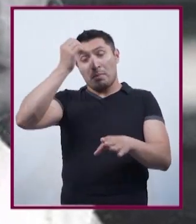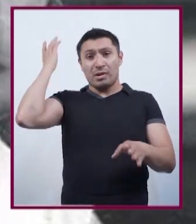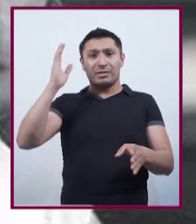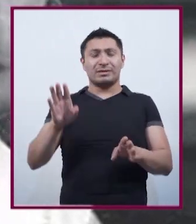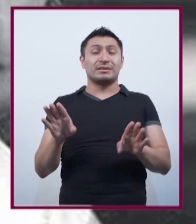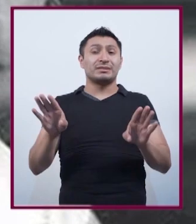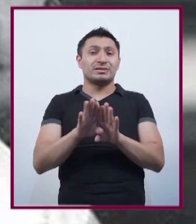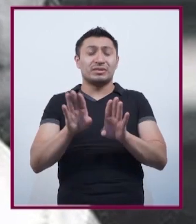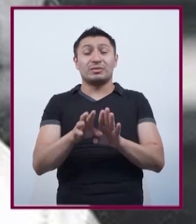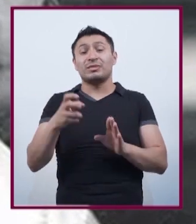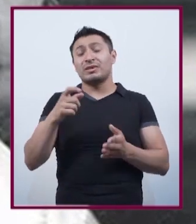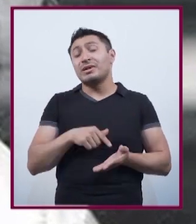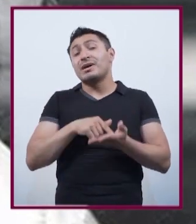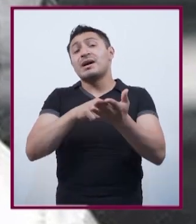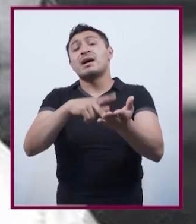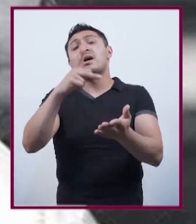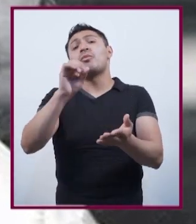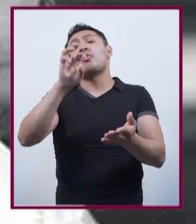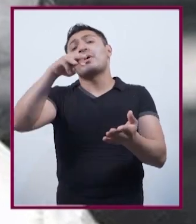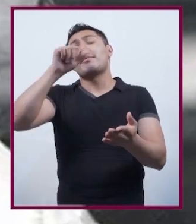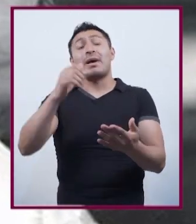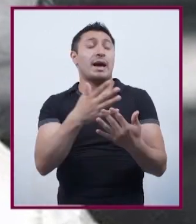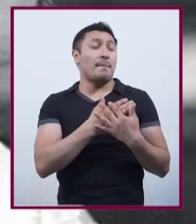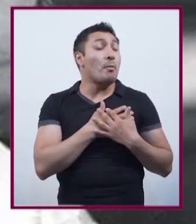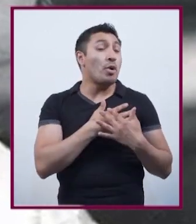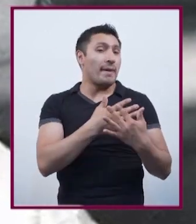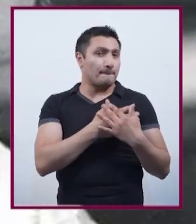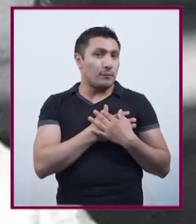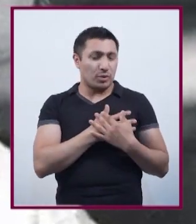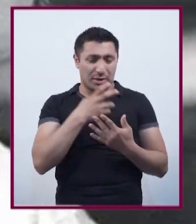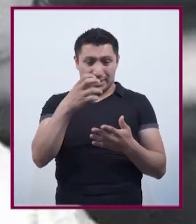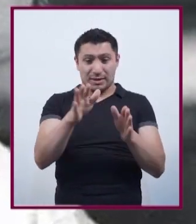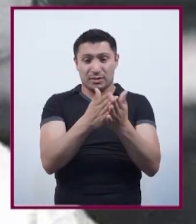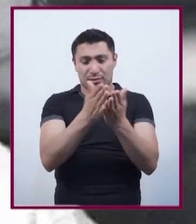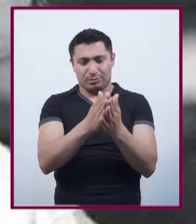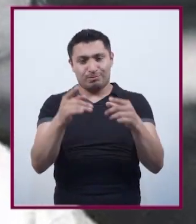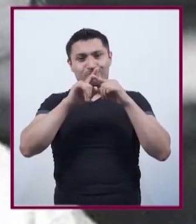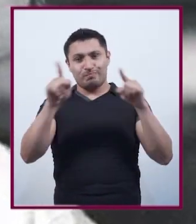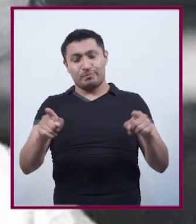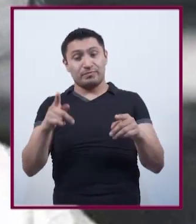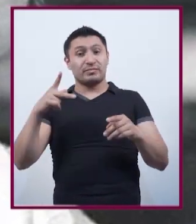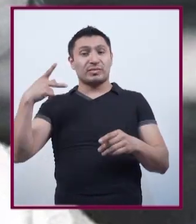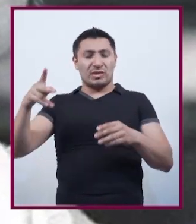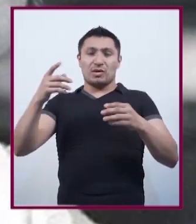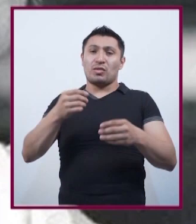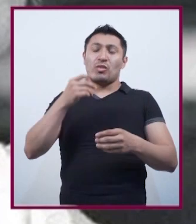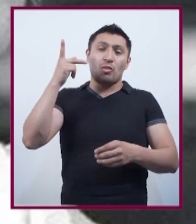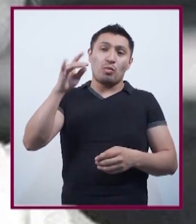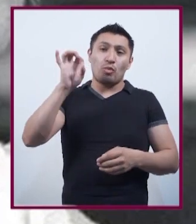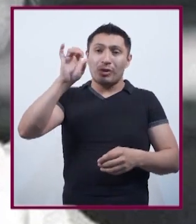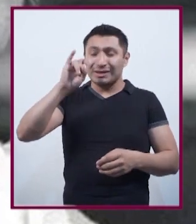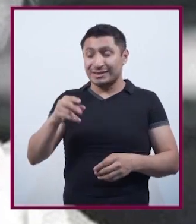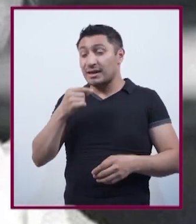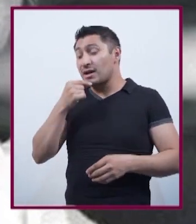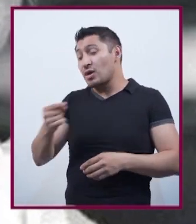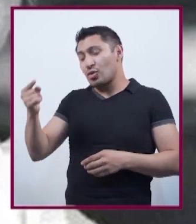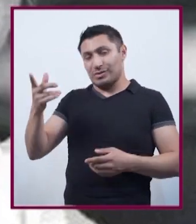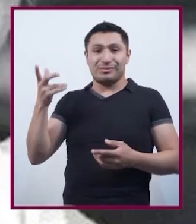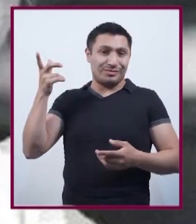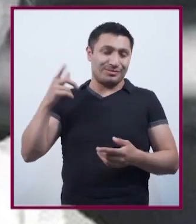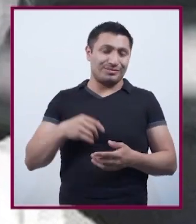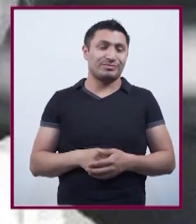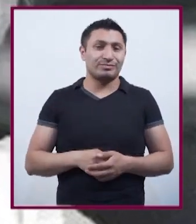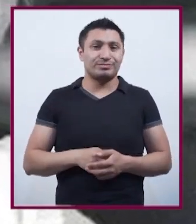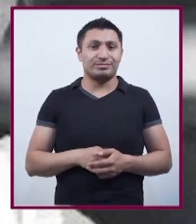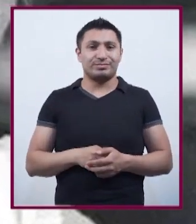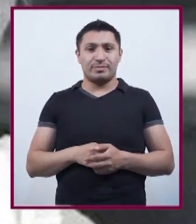ineludible. Y eso en ocasiones se suele olvidar. Una muestra de ello es su poema Amor, Amor, el cual dista